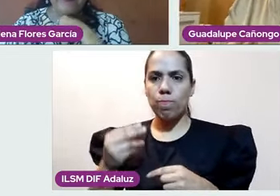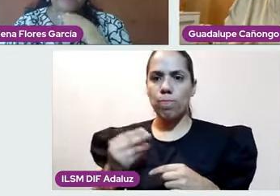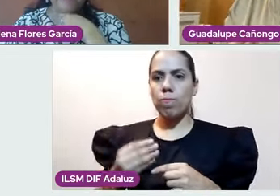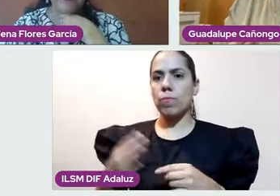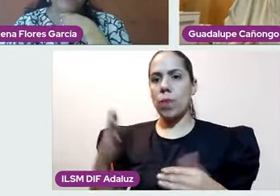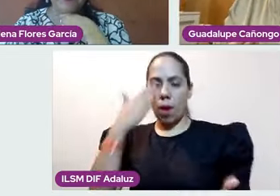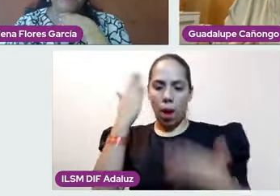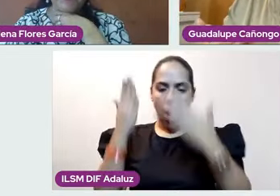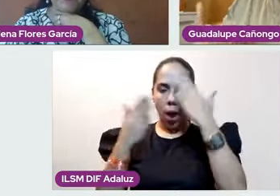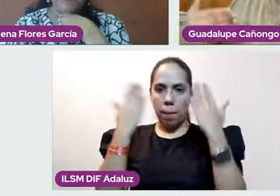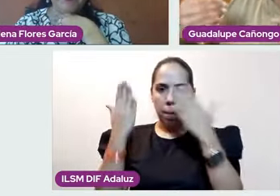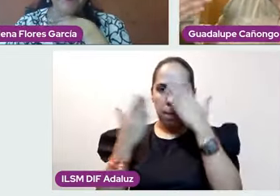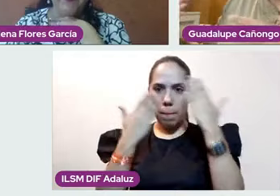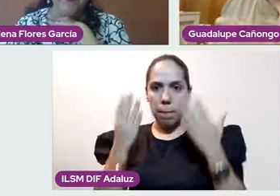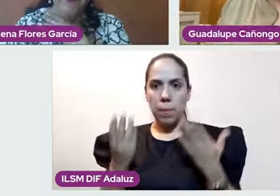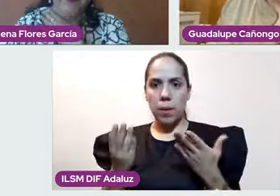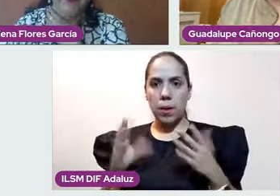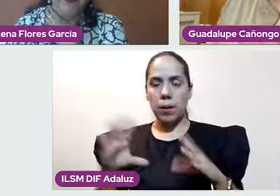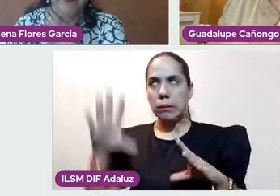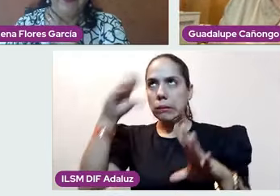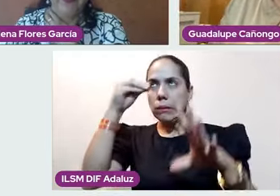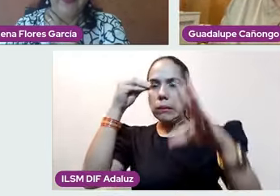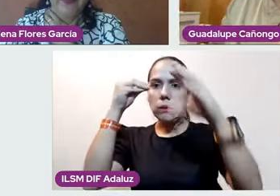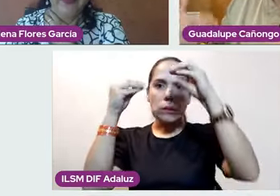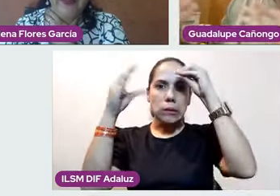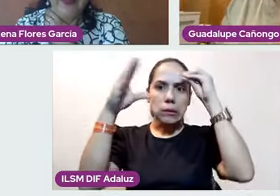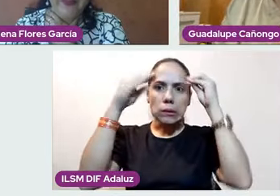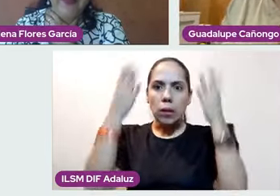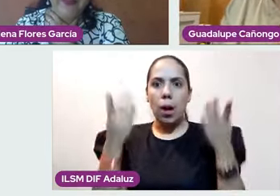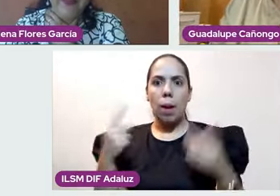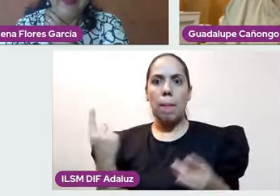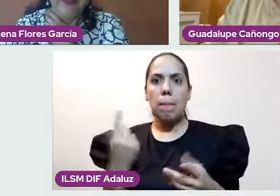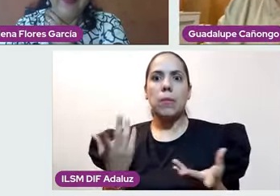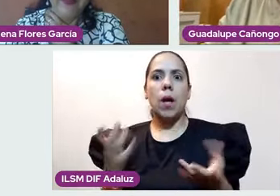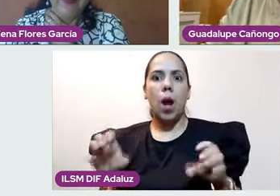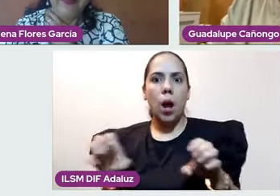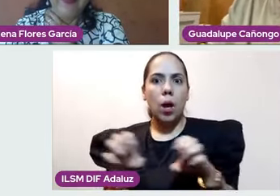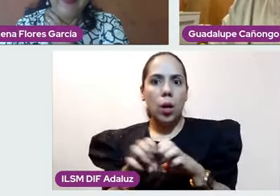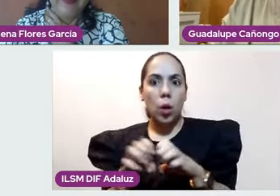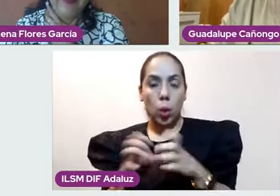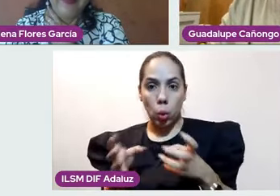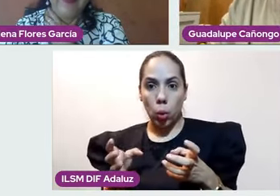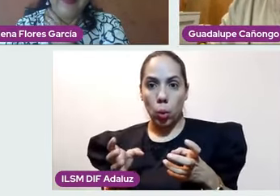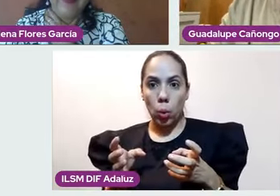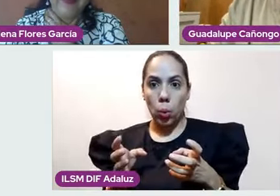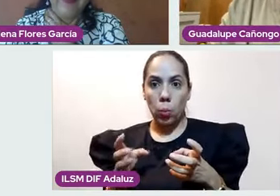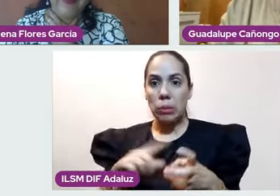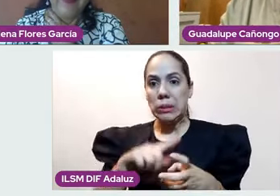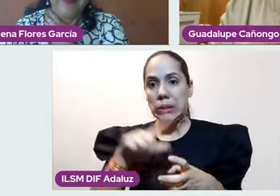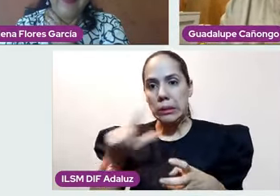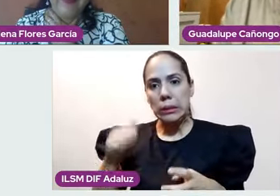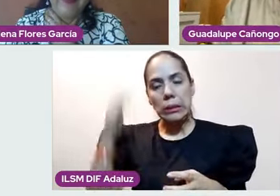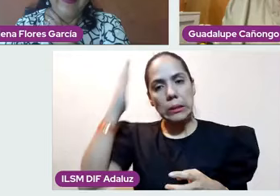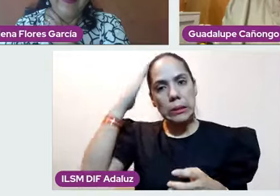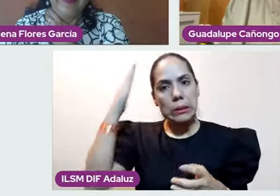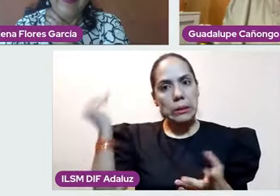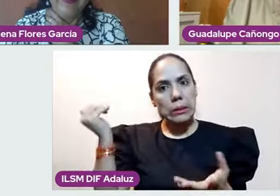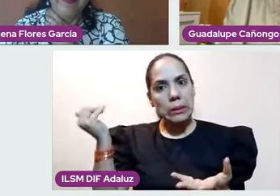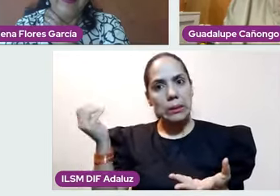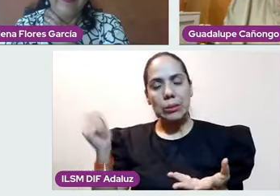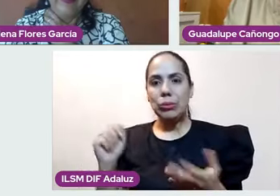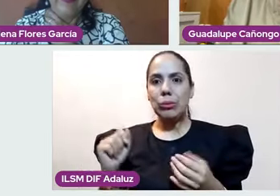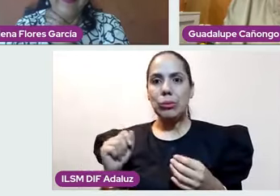misma situación durante la etapa de vejez o dirigida a las personas mayores, ellos además se